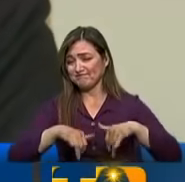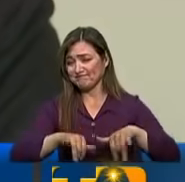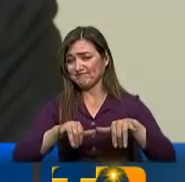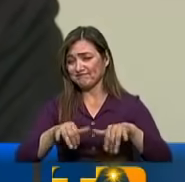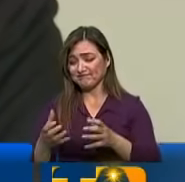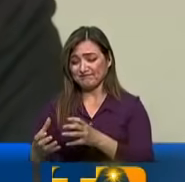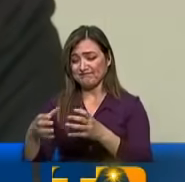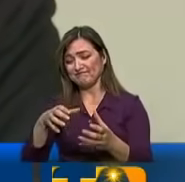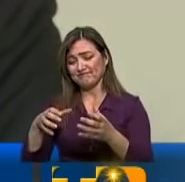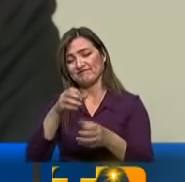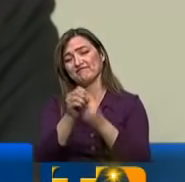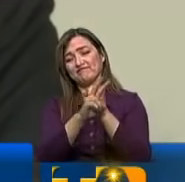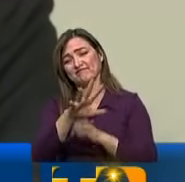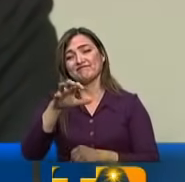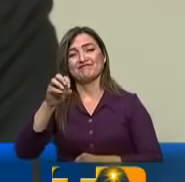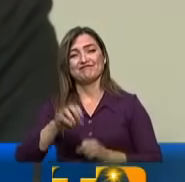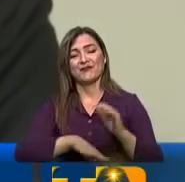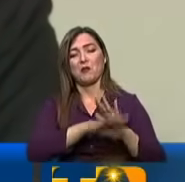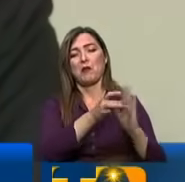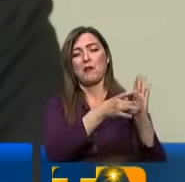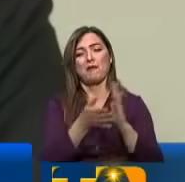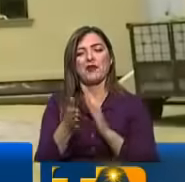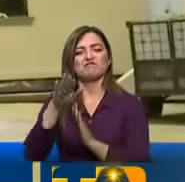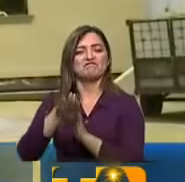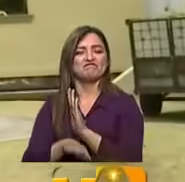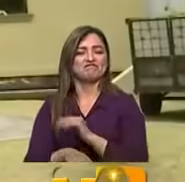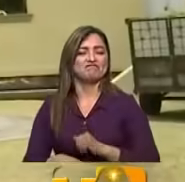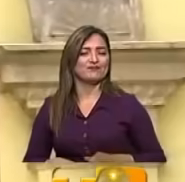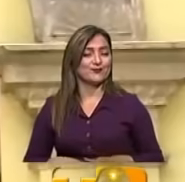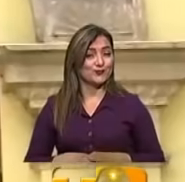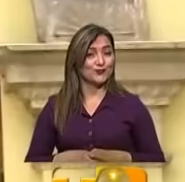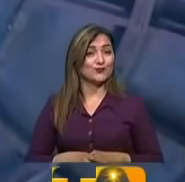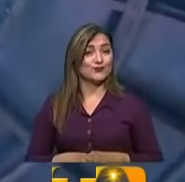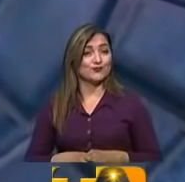continúa, al 2050 vamos a tener más plástico que peces.